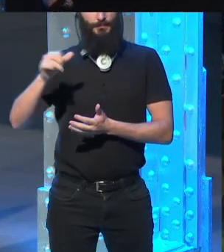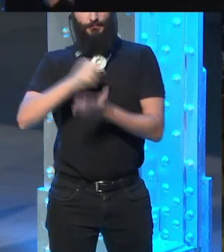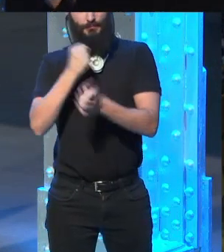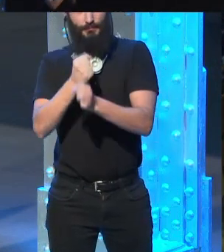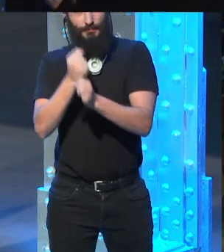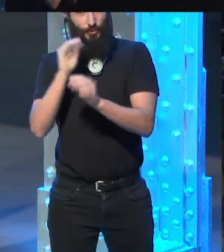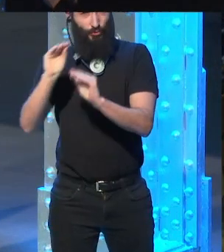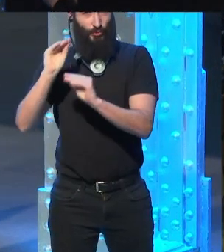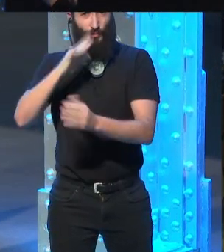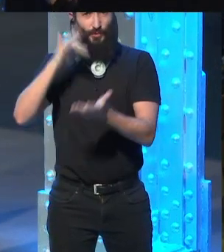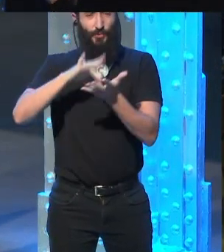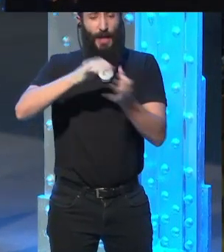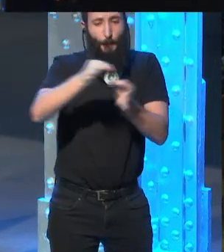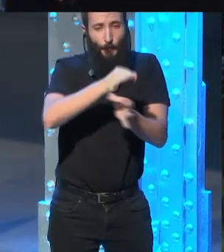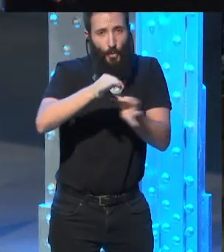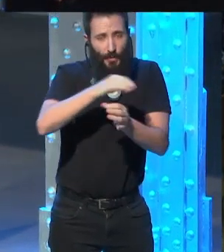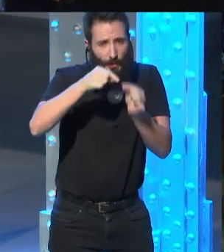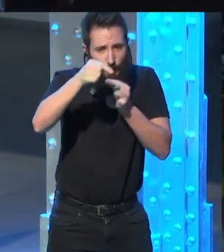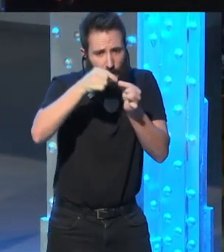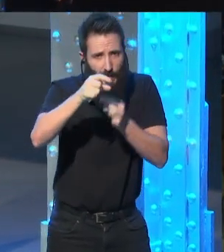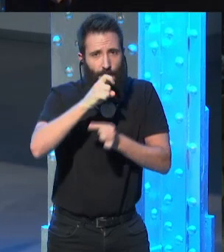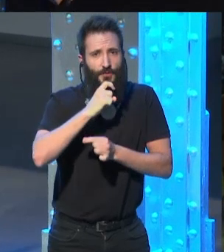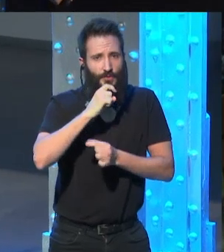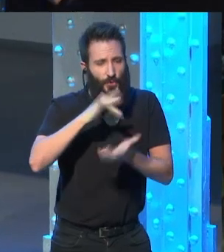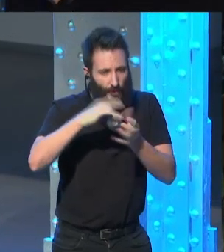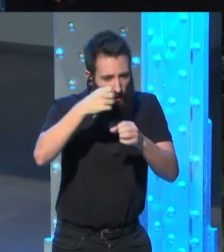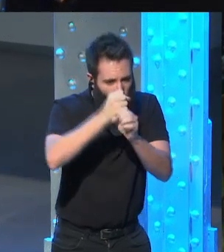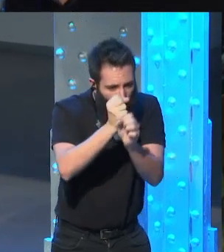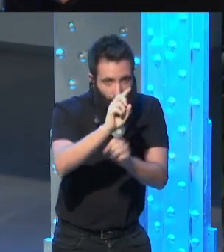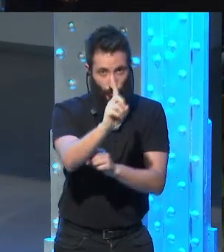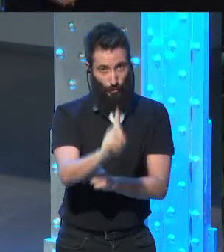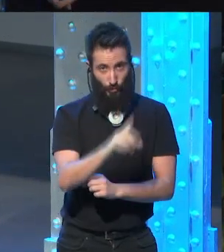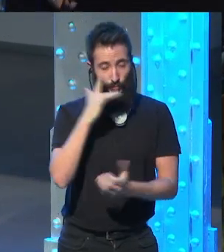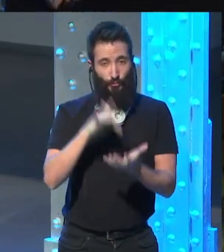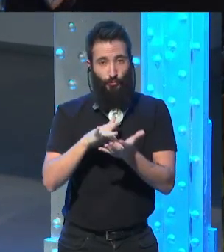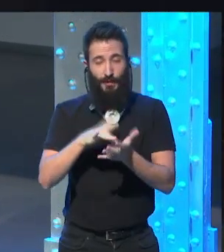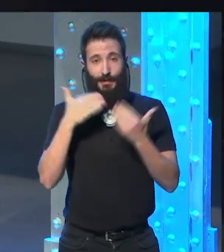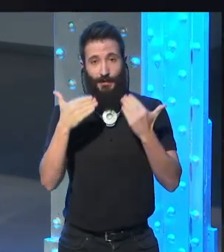medir una molécula, no a través de observarla, pero a través de lo que